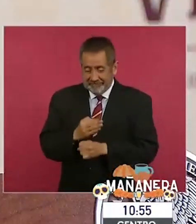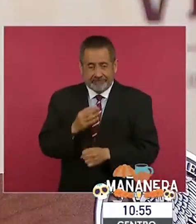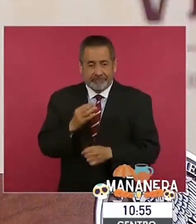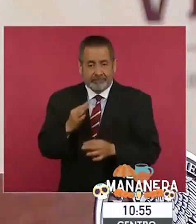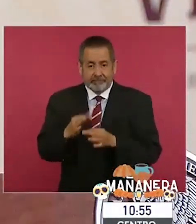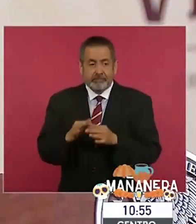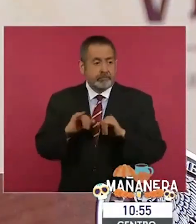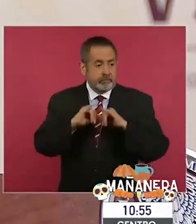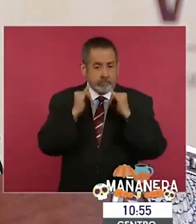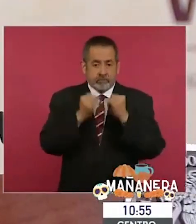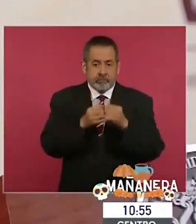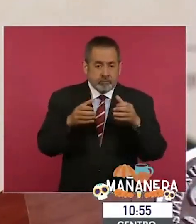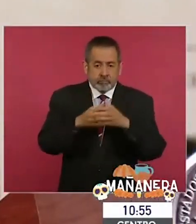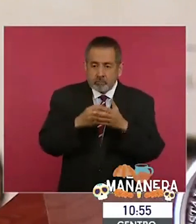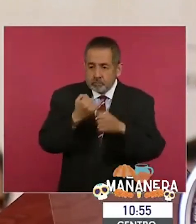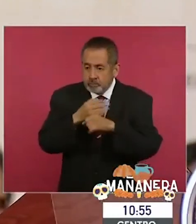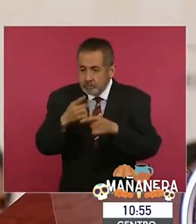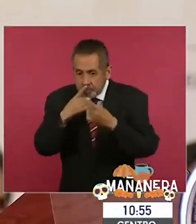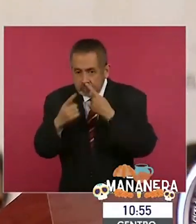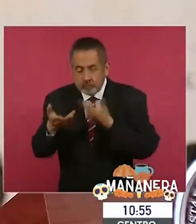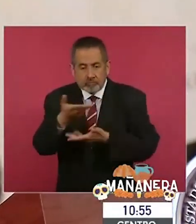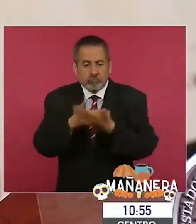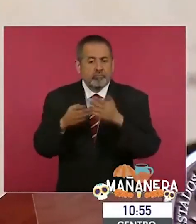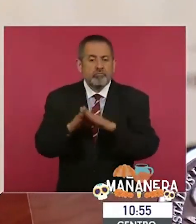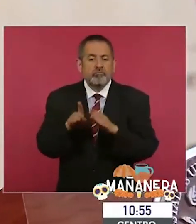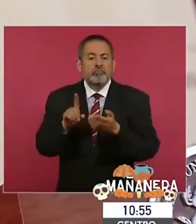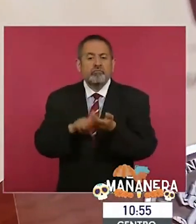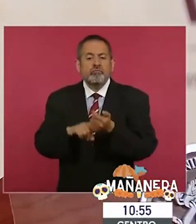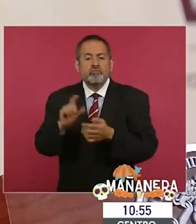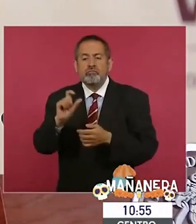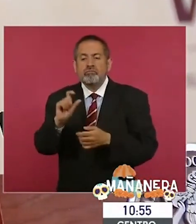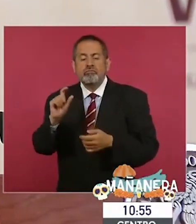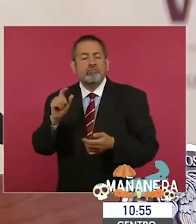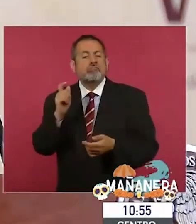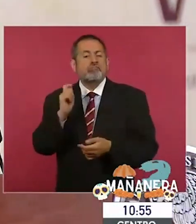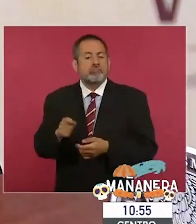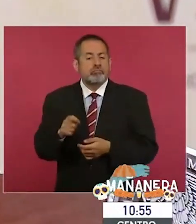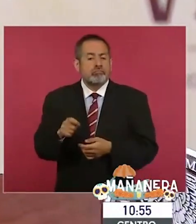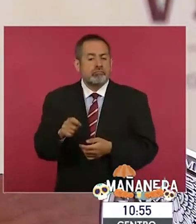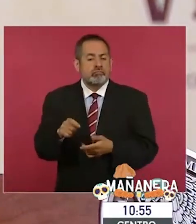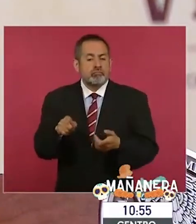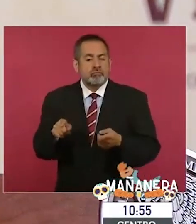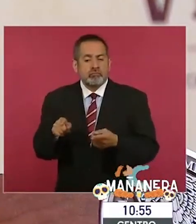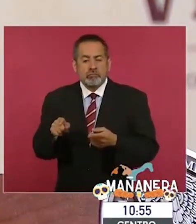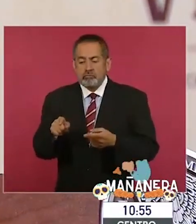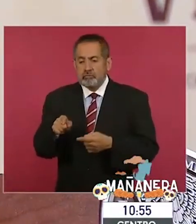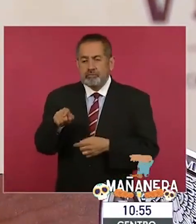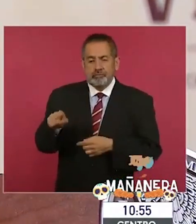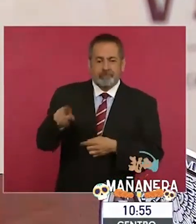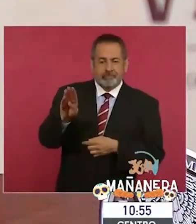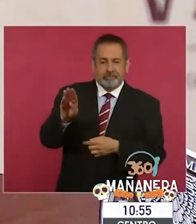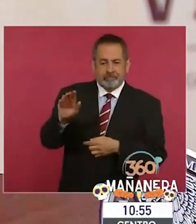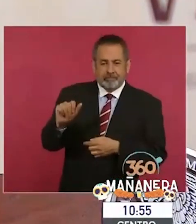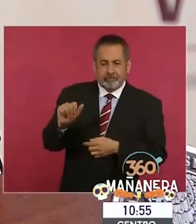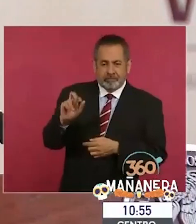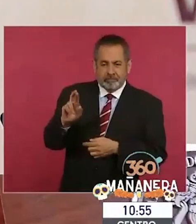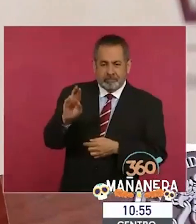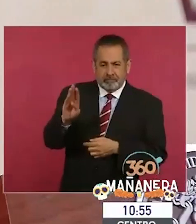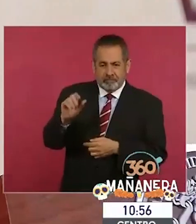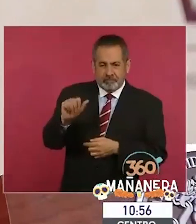en una reunión para obtener información sobre cuándo se incluirá a Bárbara